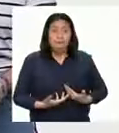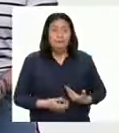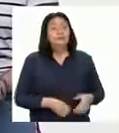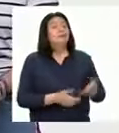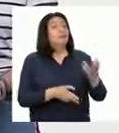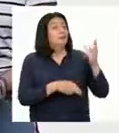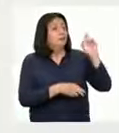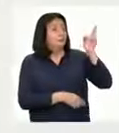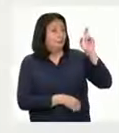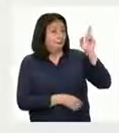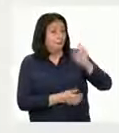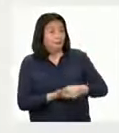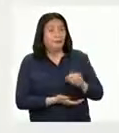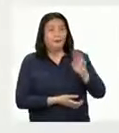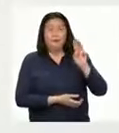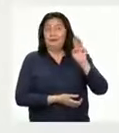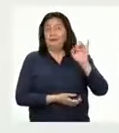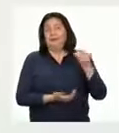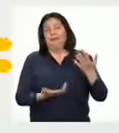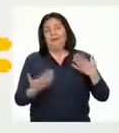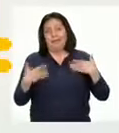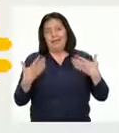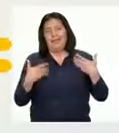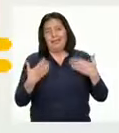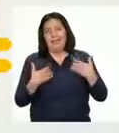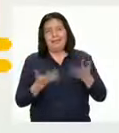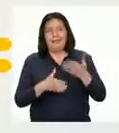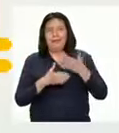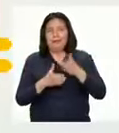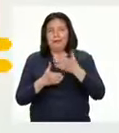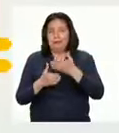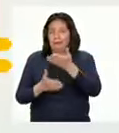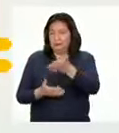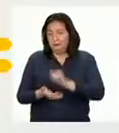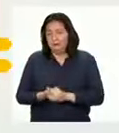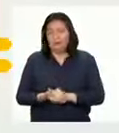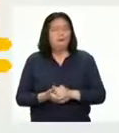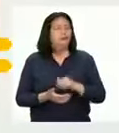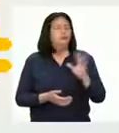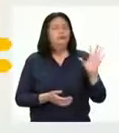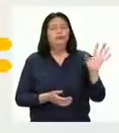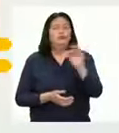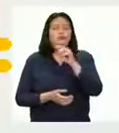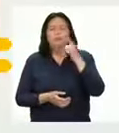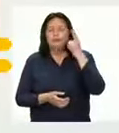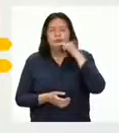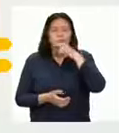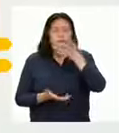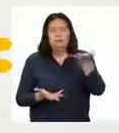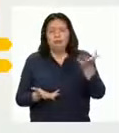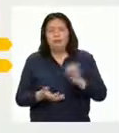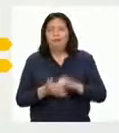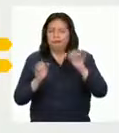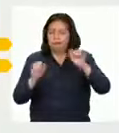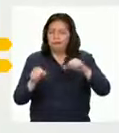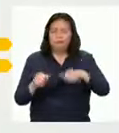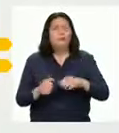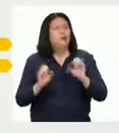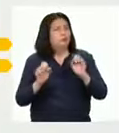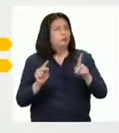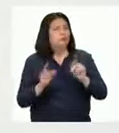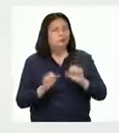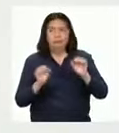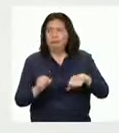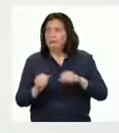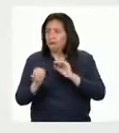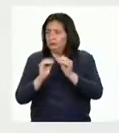Winnie Díaz y Fuentes. Me alegra mucho poder compartir esta actividad con todas y todos ustedes y que tengamos la oportunidad